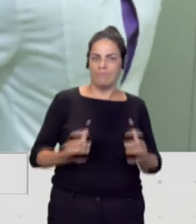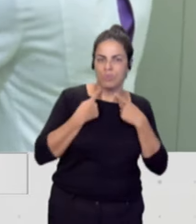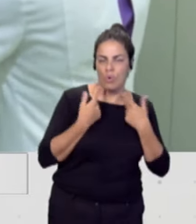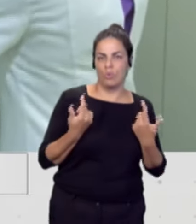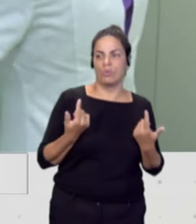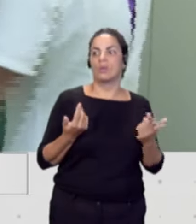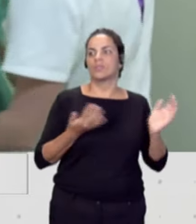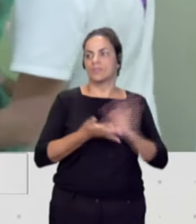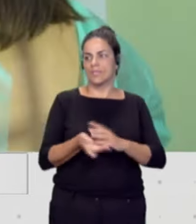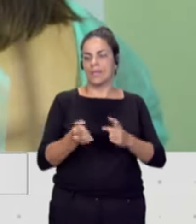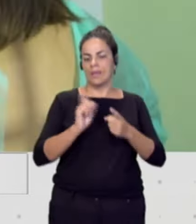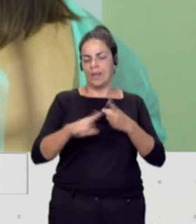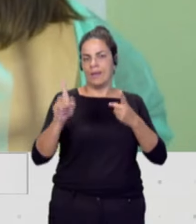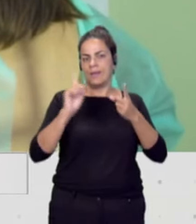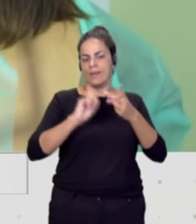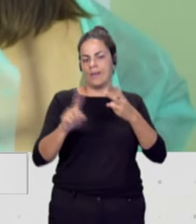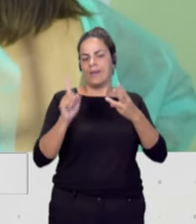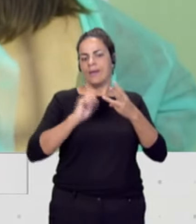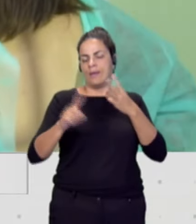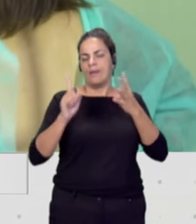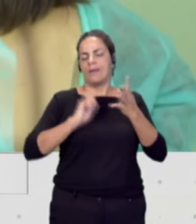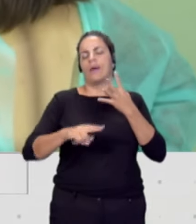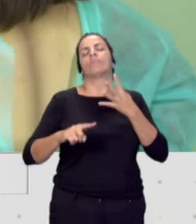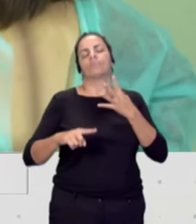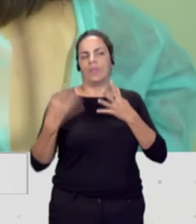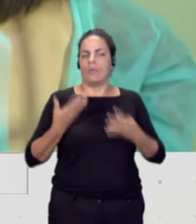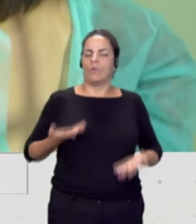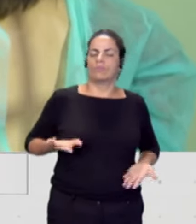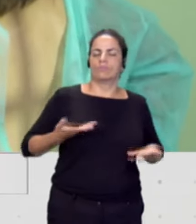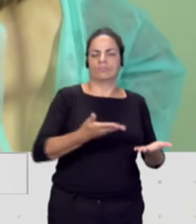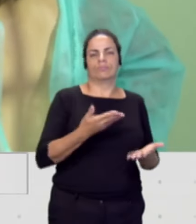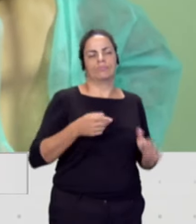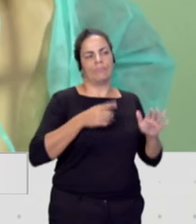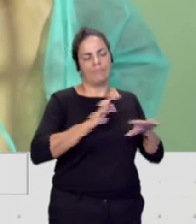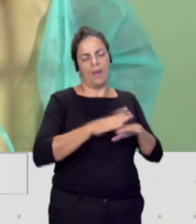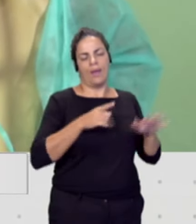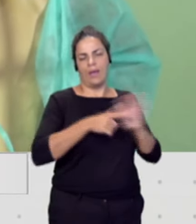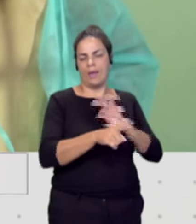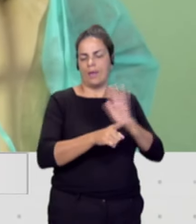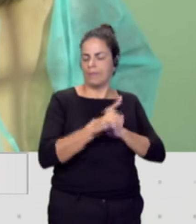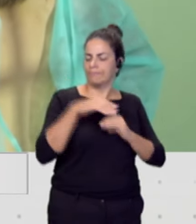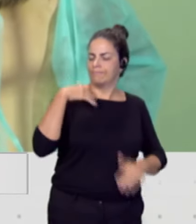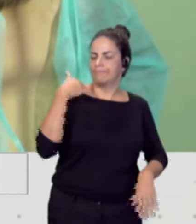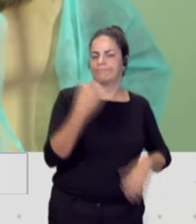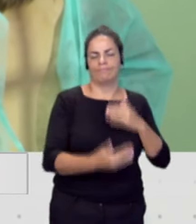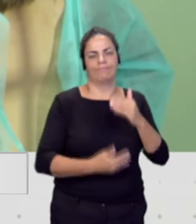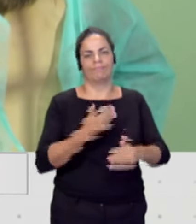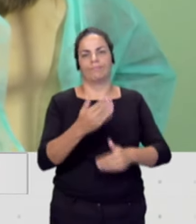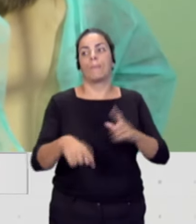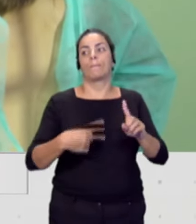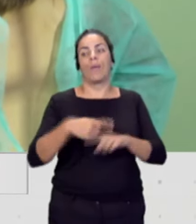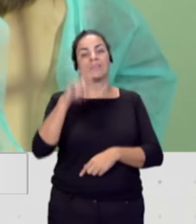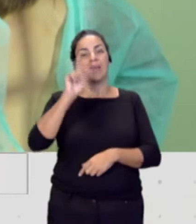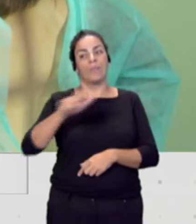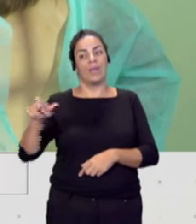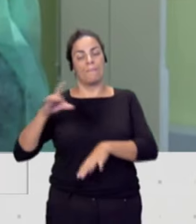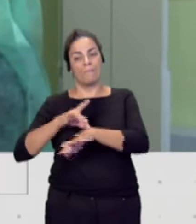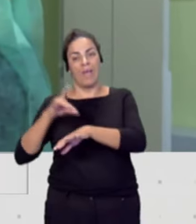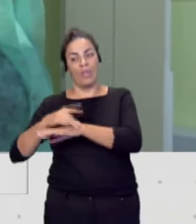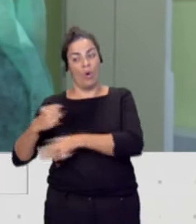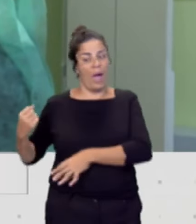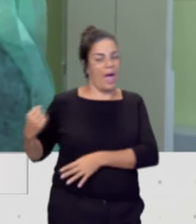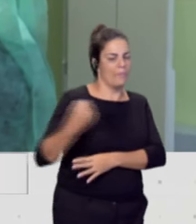esto pues tenemos que ayudar a llevarlo, y también va a ayudar mucho el apoyo médico, la